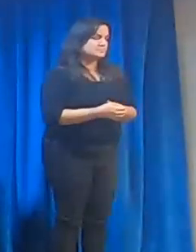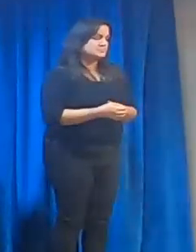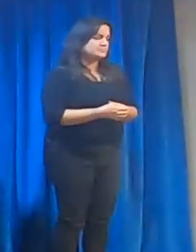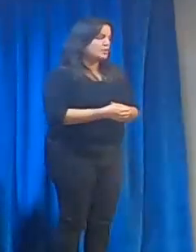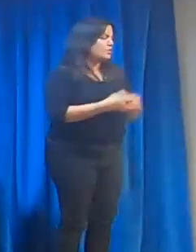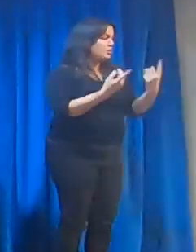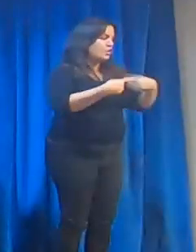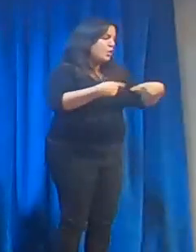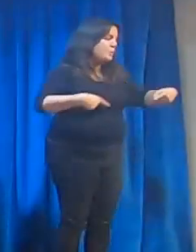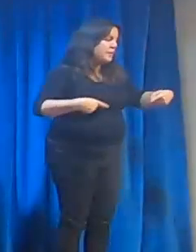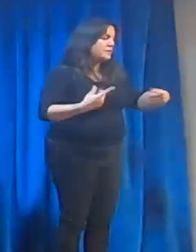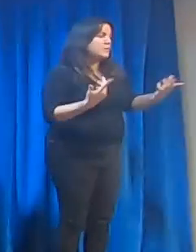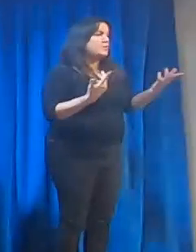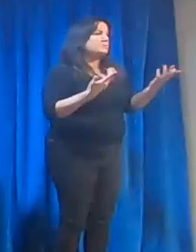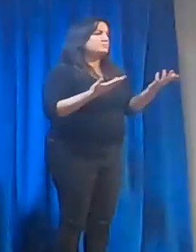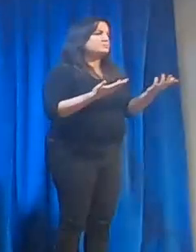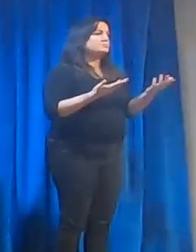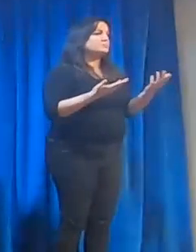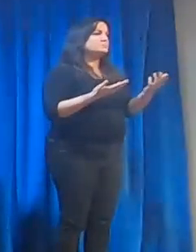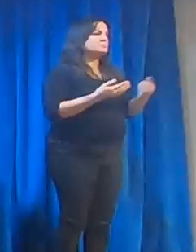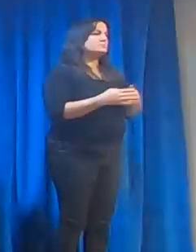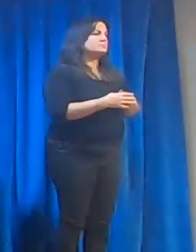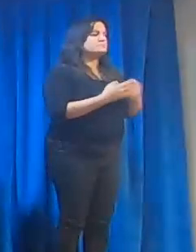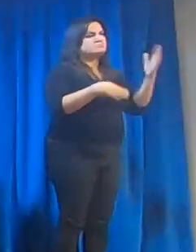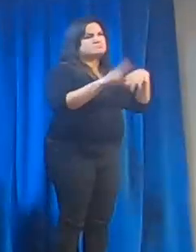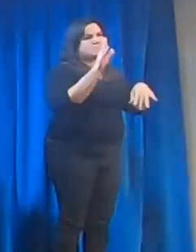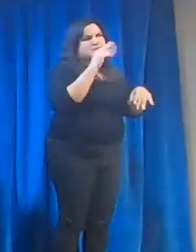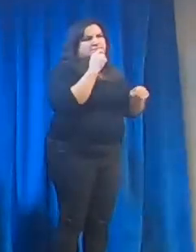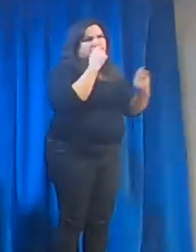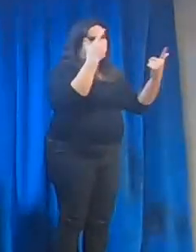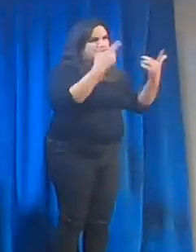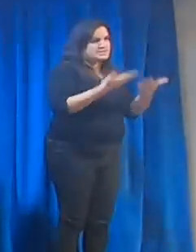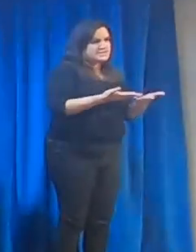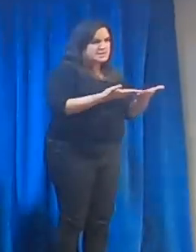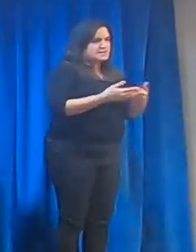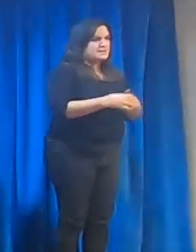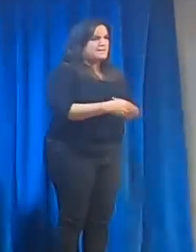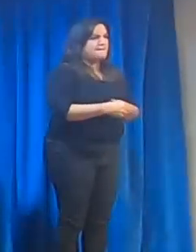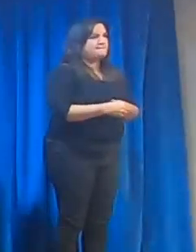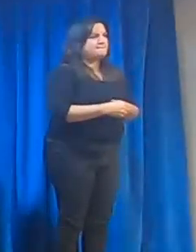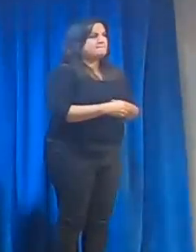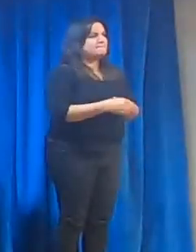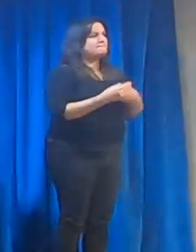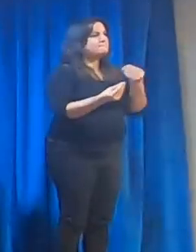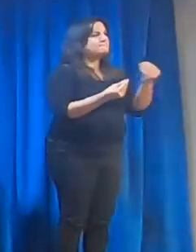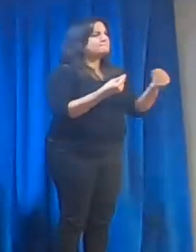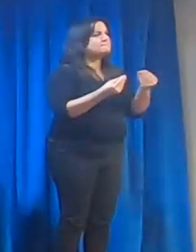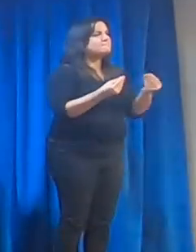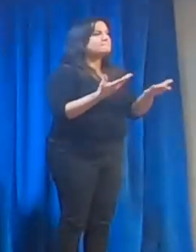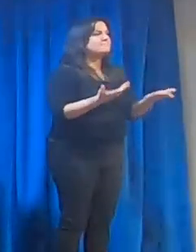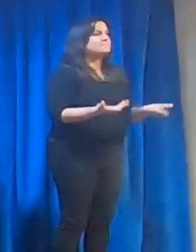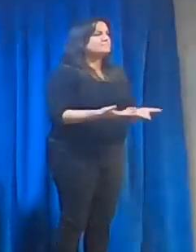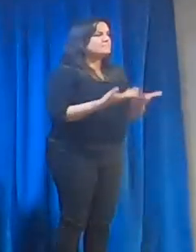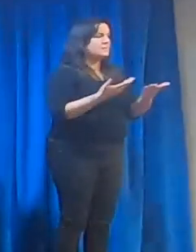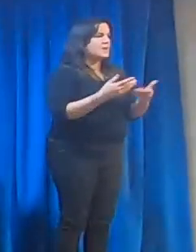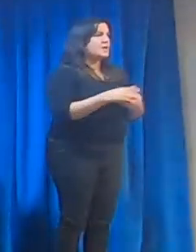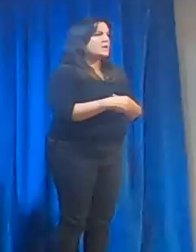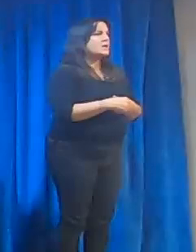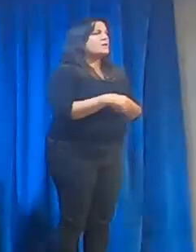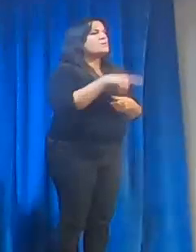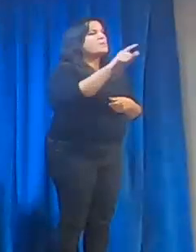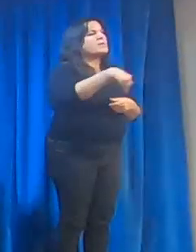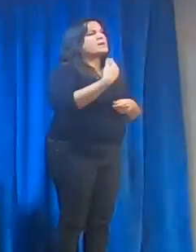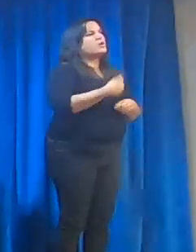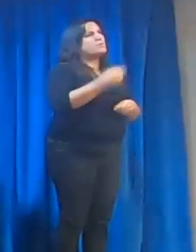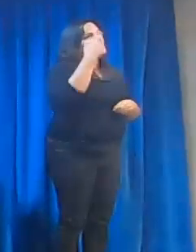objetos que sean lo más sencillos que hay, para que se produzca cierta asociación,